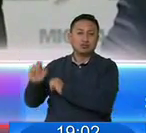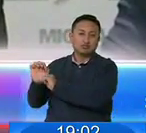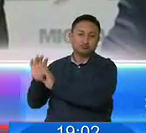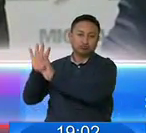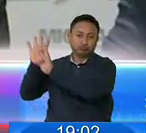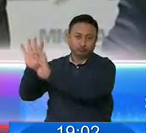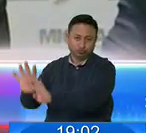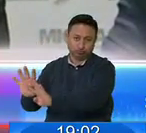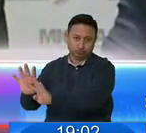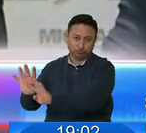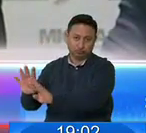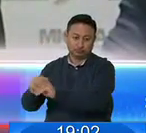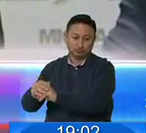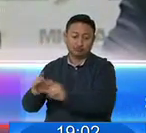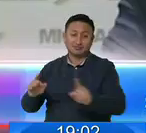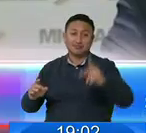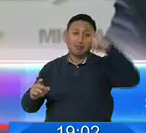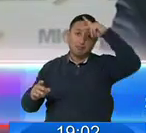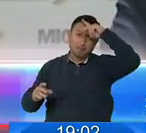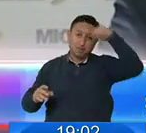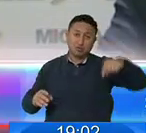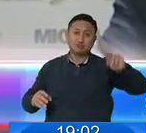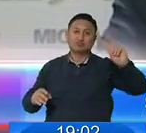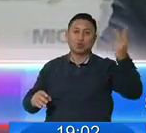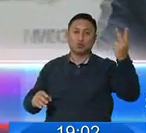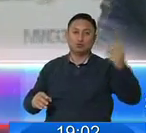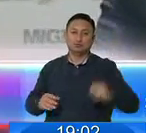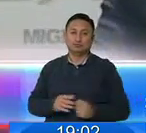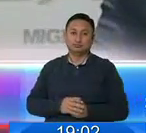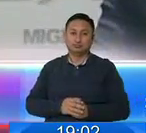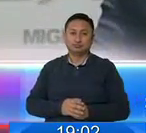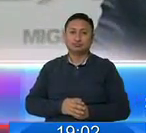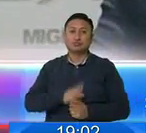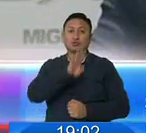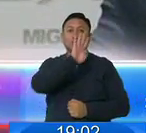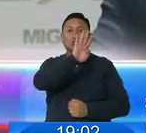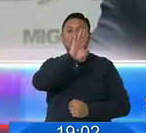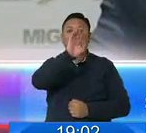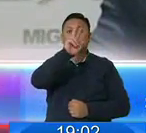en la región. Y Perú es el segundo país.